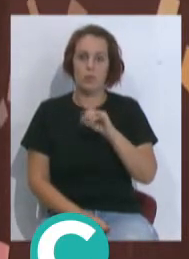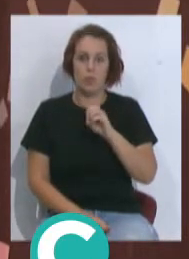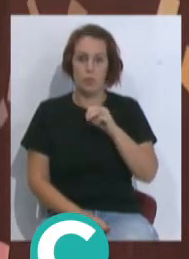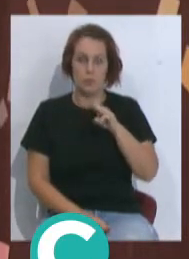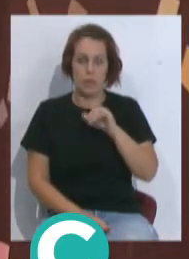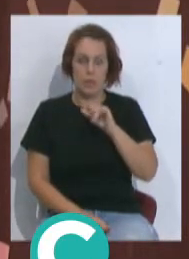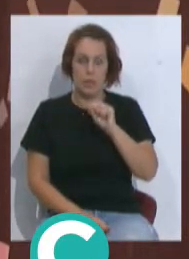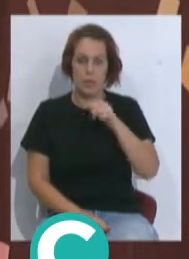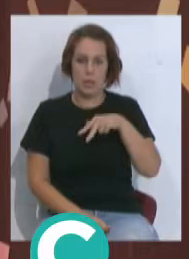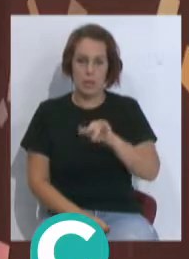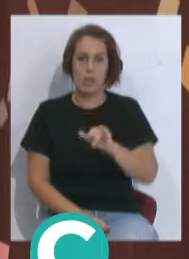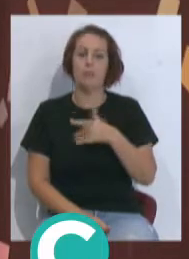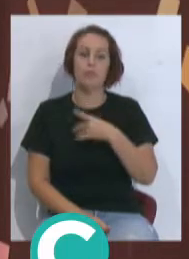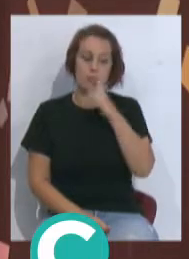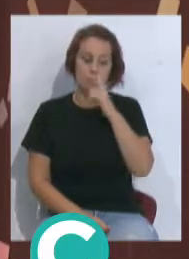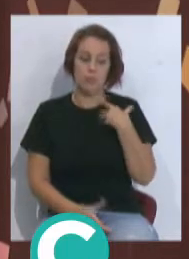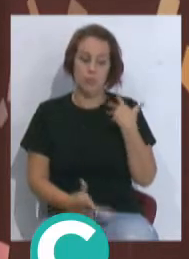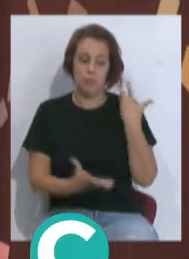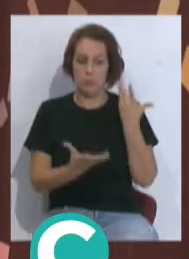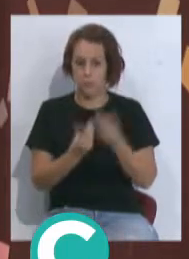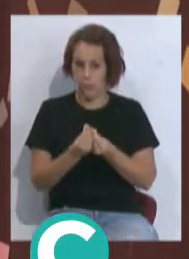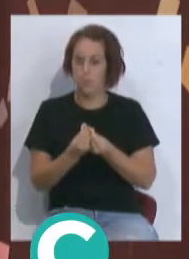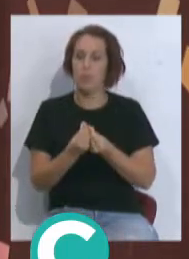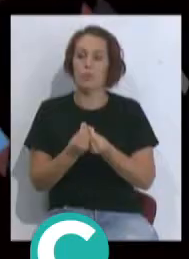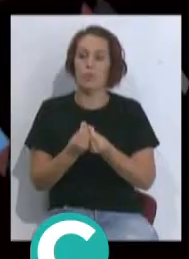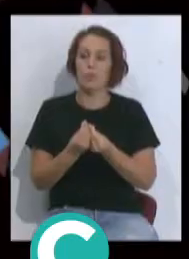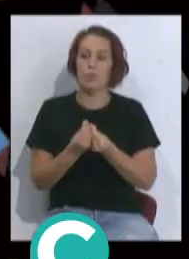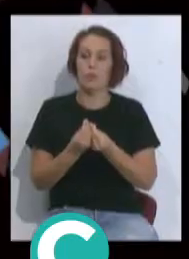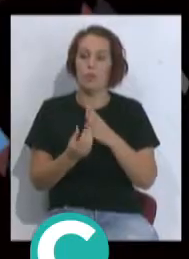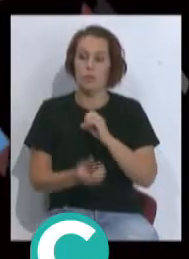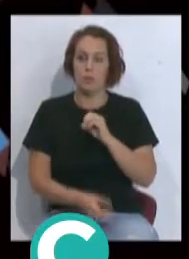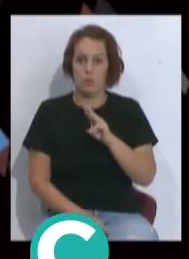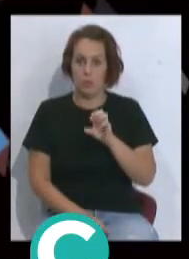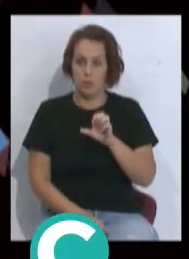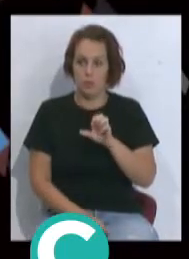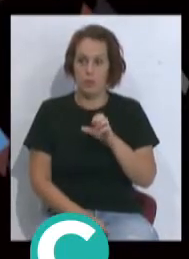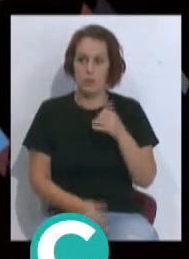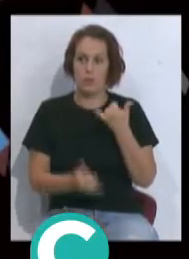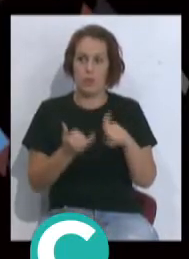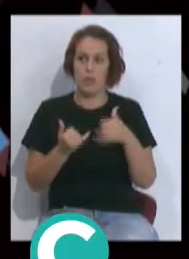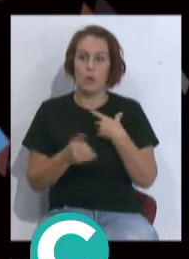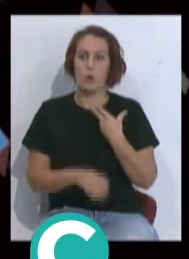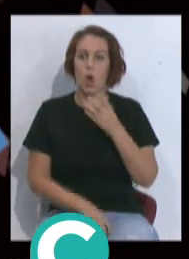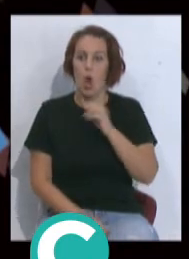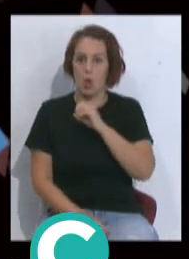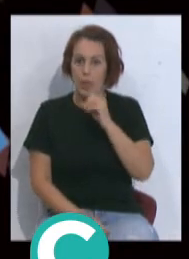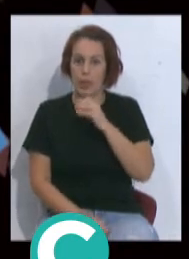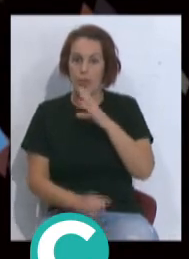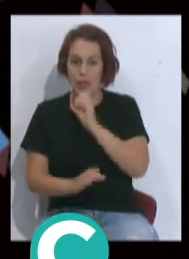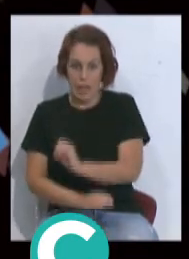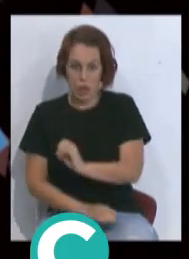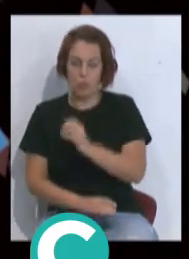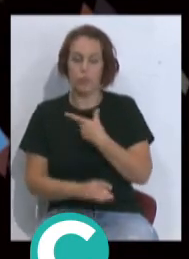bueno, pues en los últimos años ha estado con los compañeros de Onda COPE en última instancia, con Onda Cero, como miembro